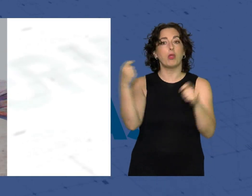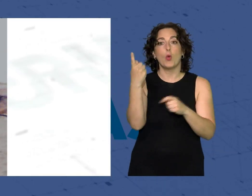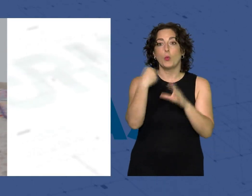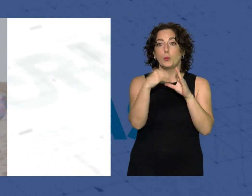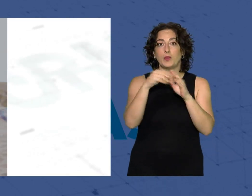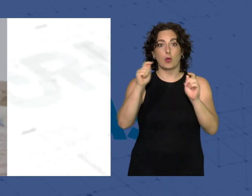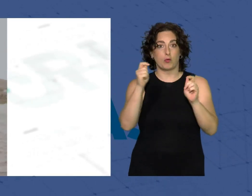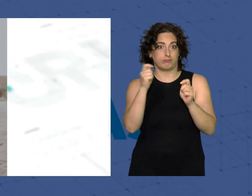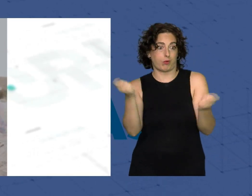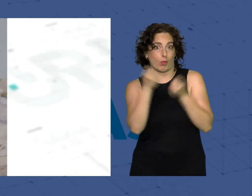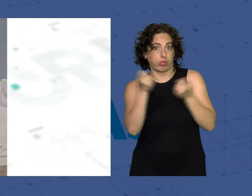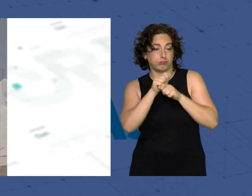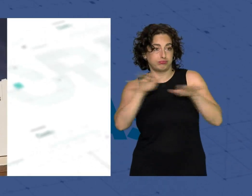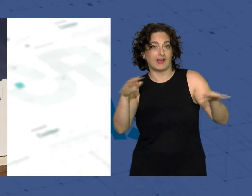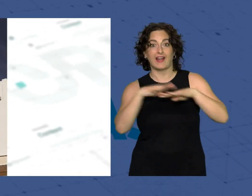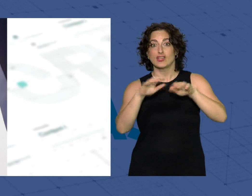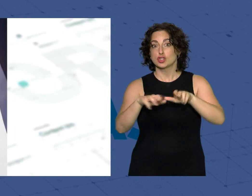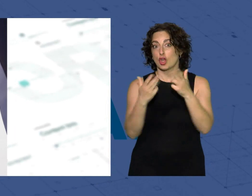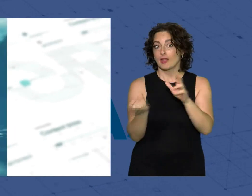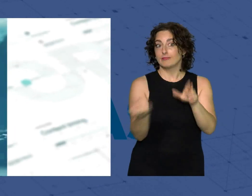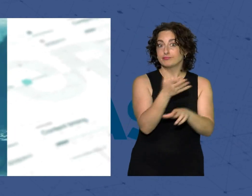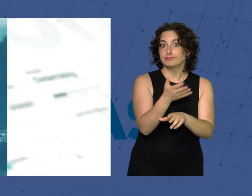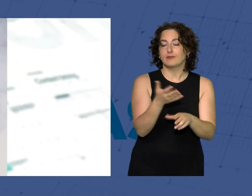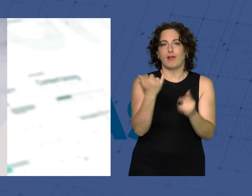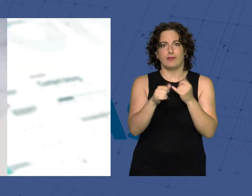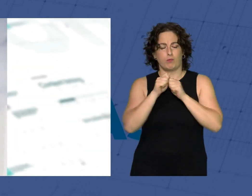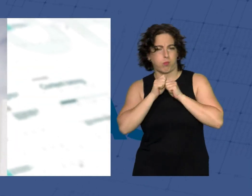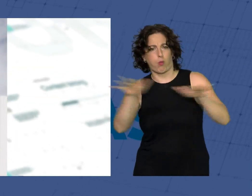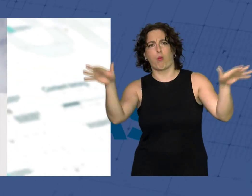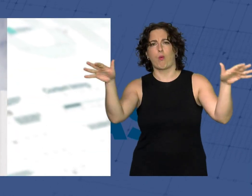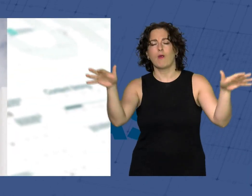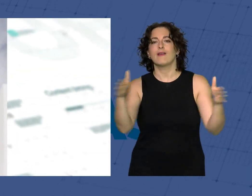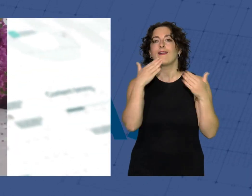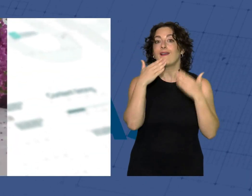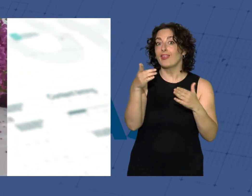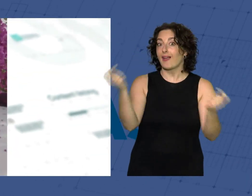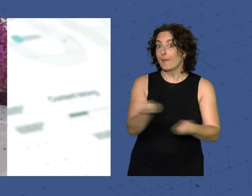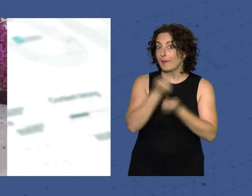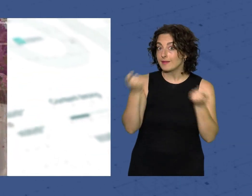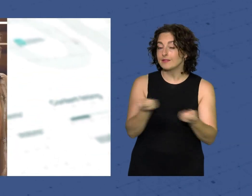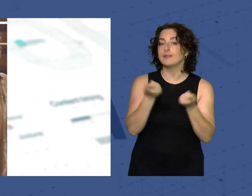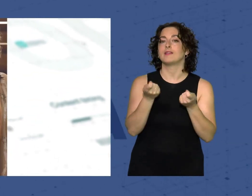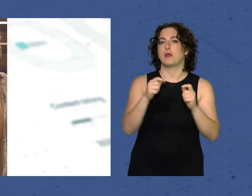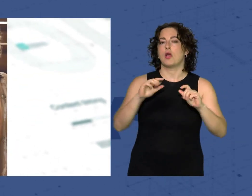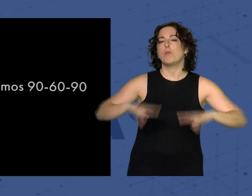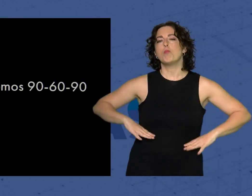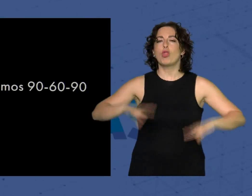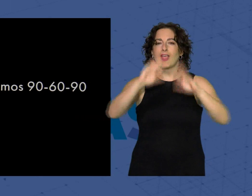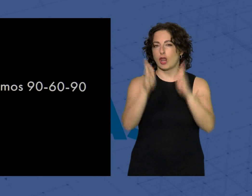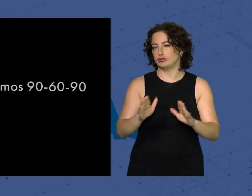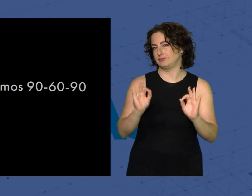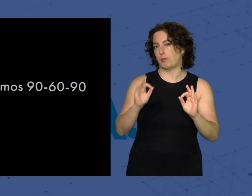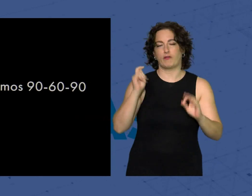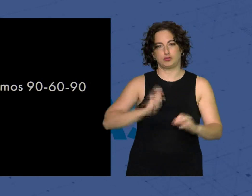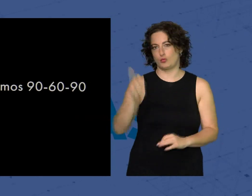subido a redes sociales la iba a convertir en todo un fenómeno viral? Gracias a esta campaña, sin modelos profesionales, el